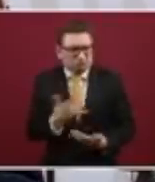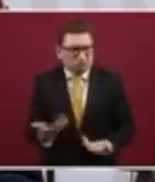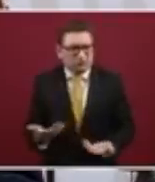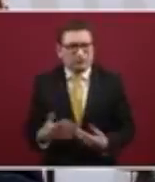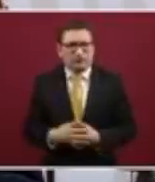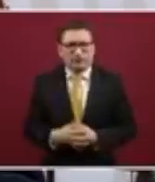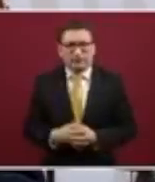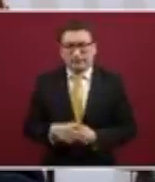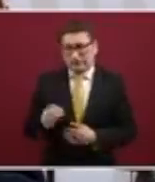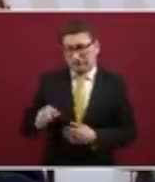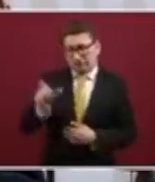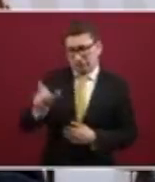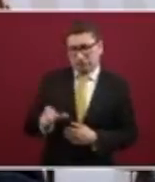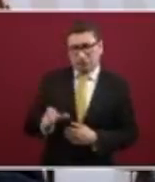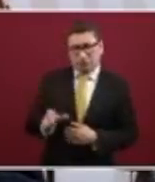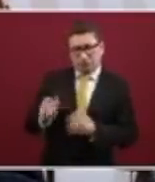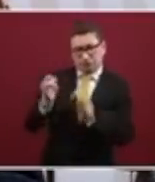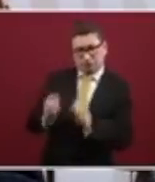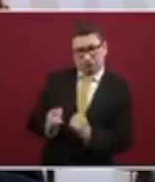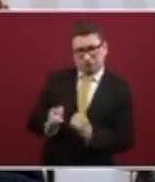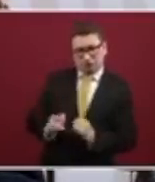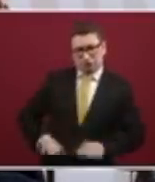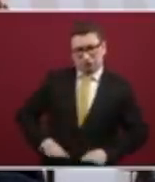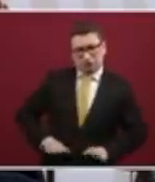que es una gente honesta.